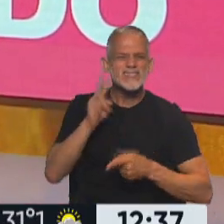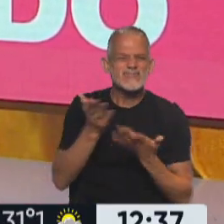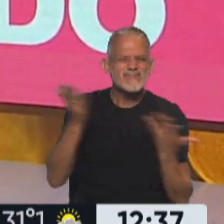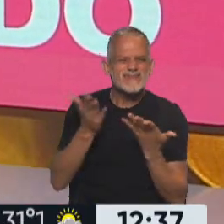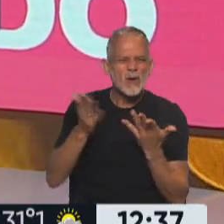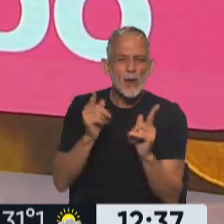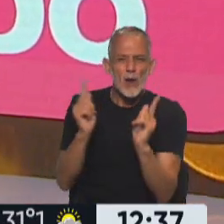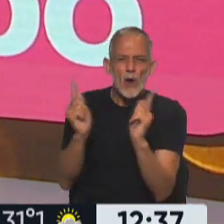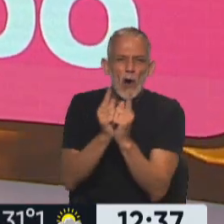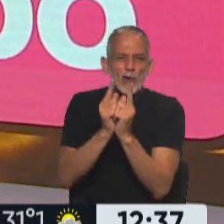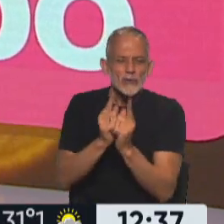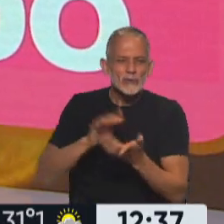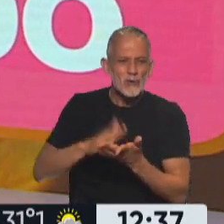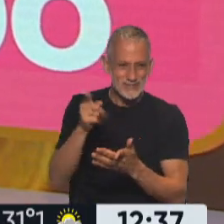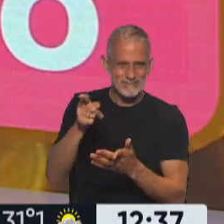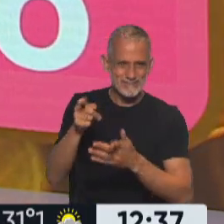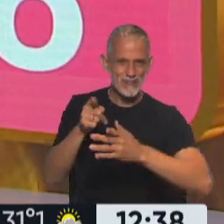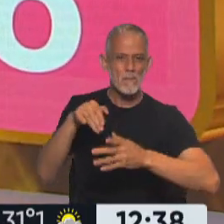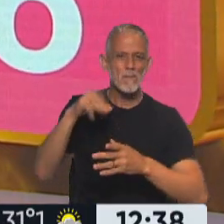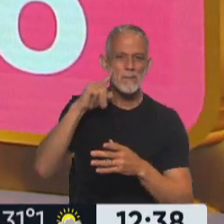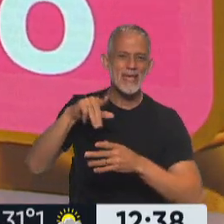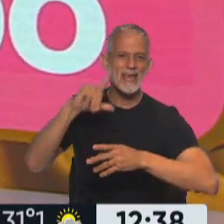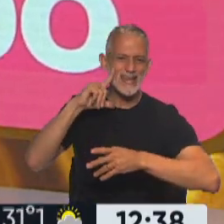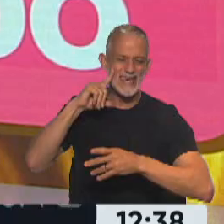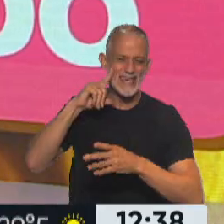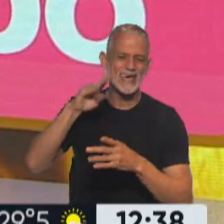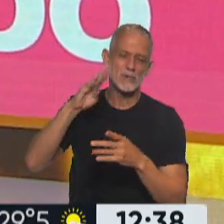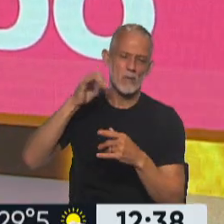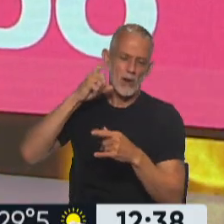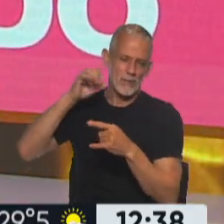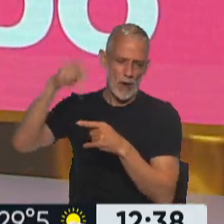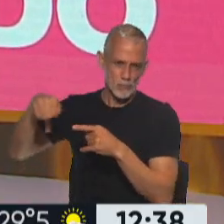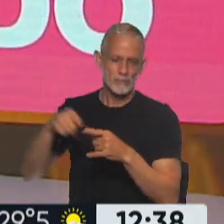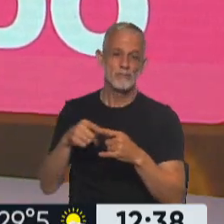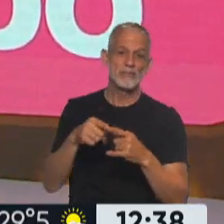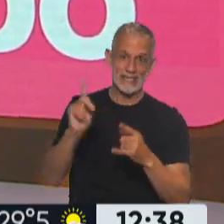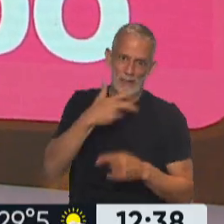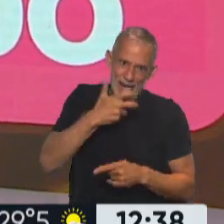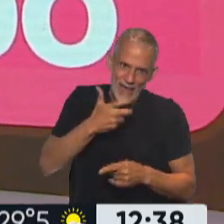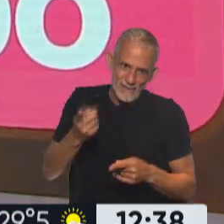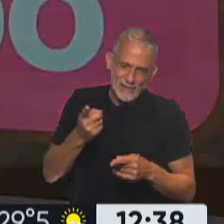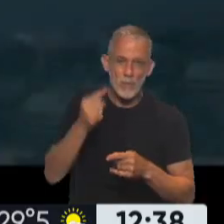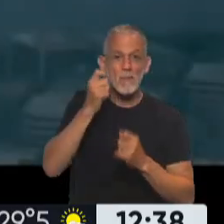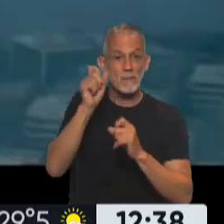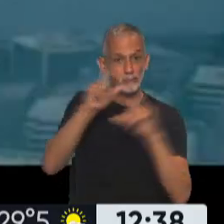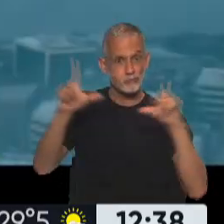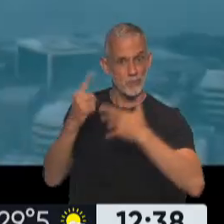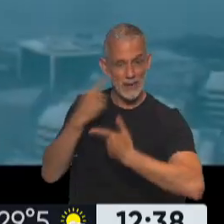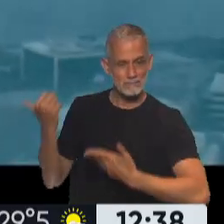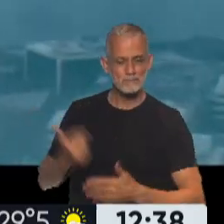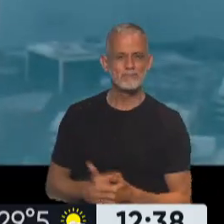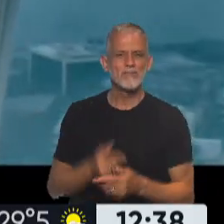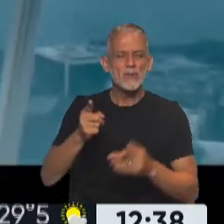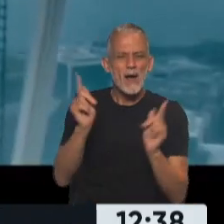el adelanto del nuevo trabajo de Millie Bobby Brown y estamos también en la plataforma de Netflix con estas imágenes que acaban de darse a conocer.